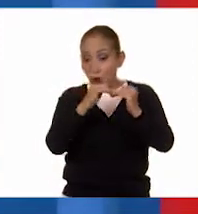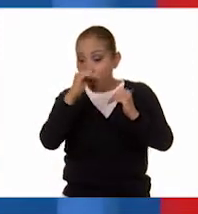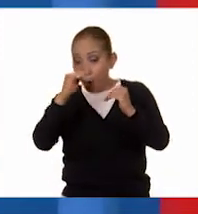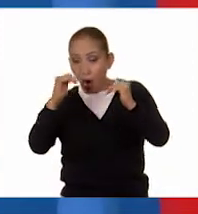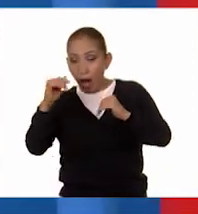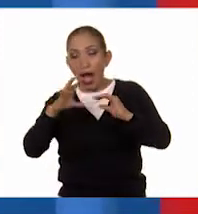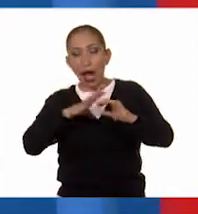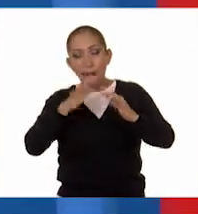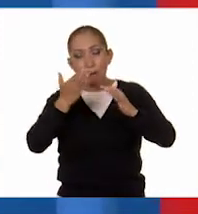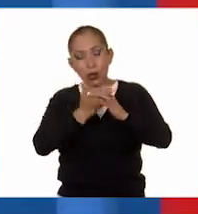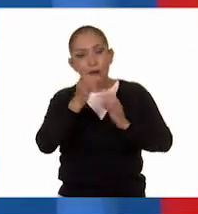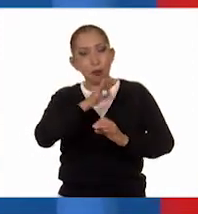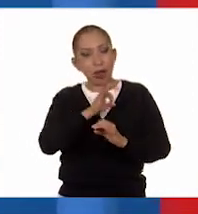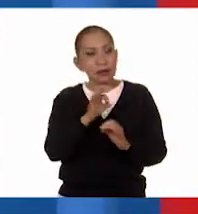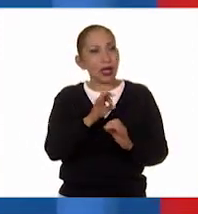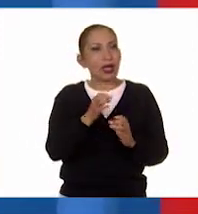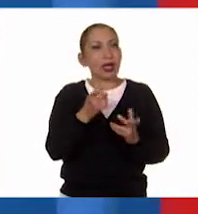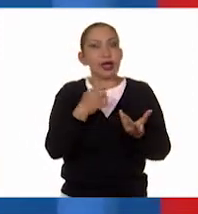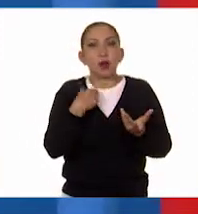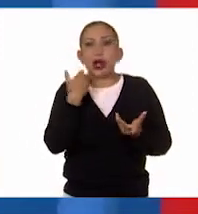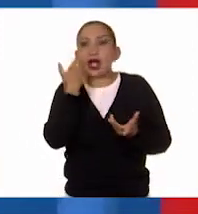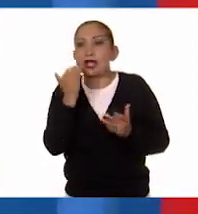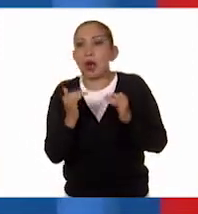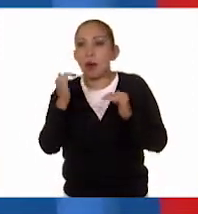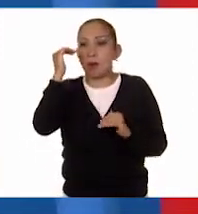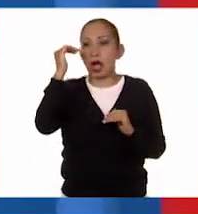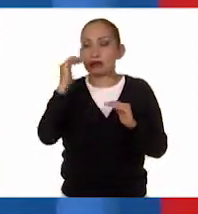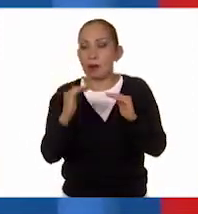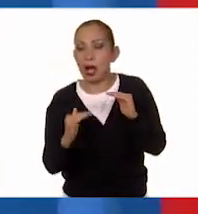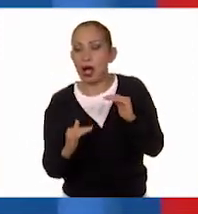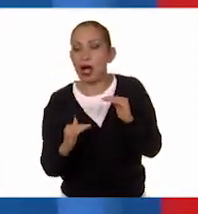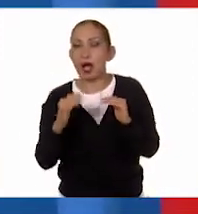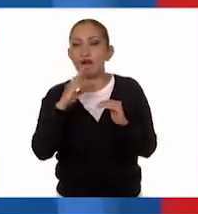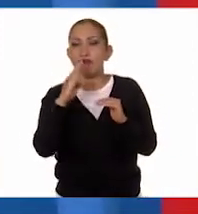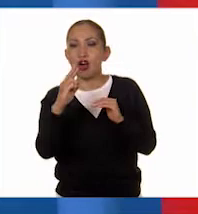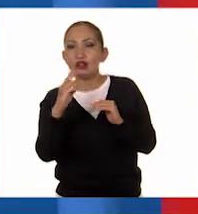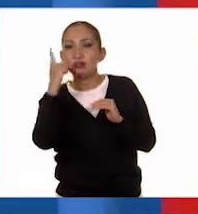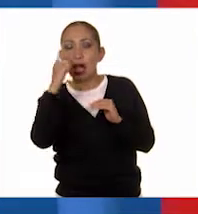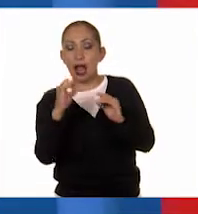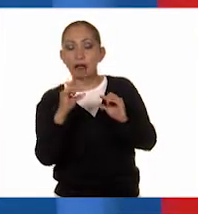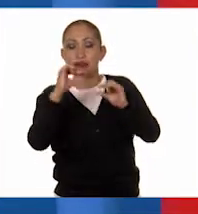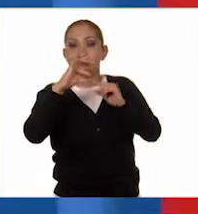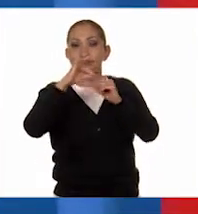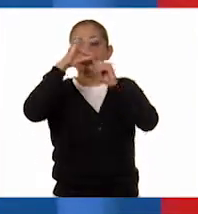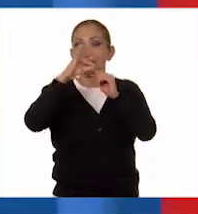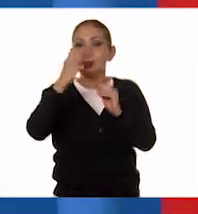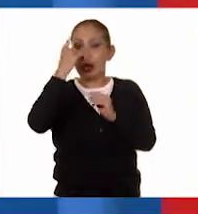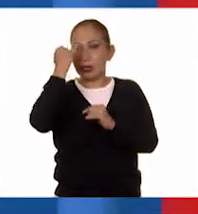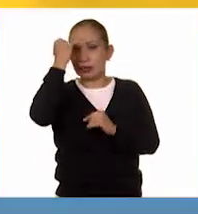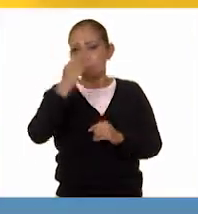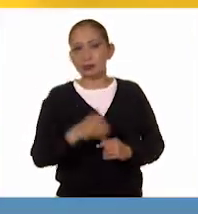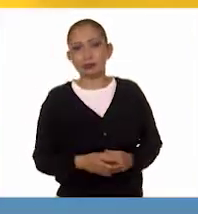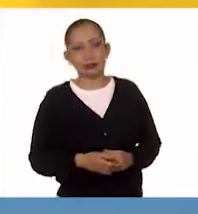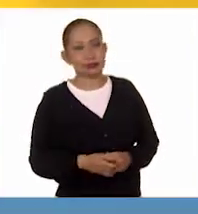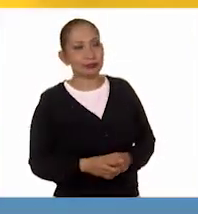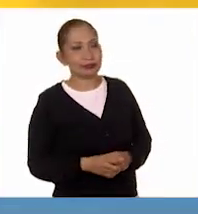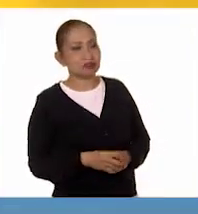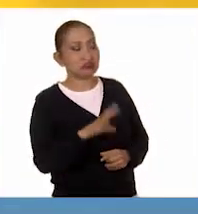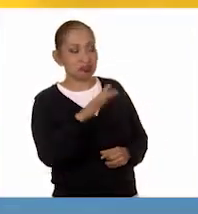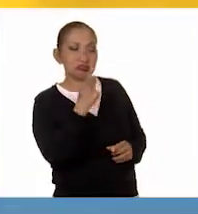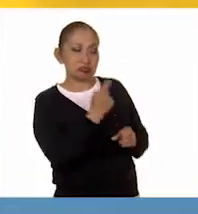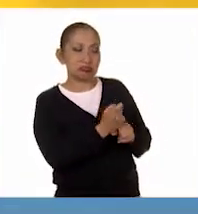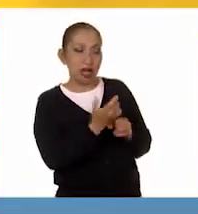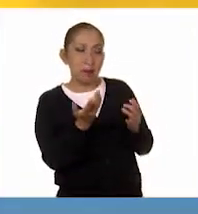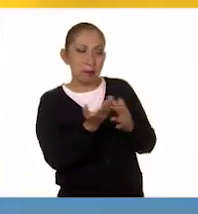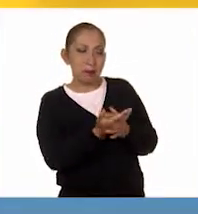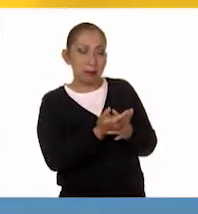volumen. Hay partes en las que, por ejemplo, se me antojaba subir o bajar el volumen de mi voz para enfatizar alguna idea. Es un buen primer